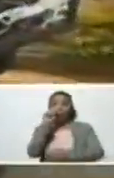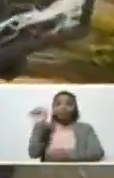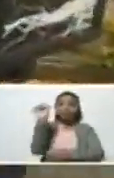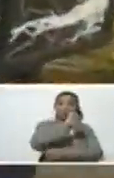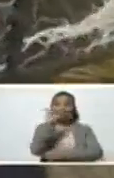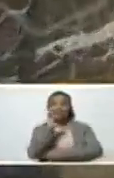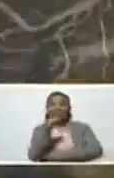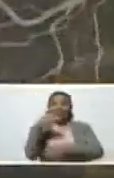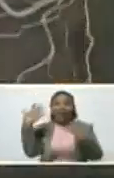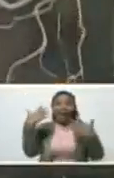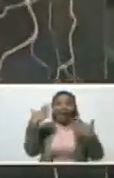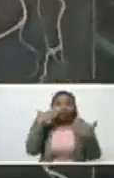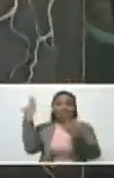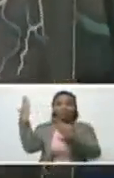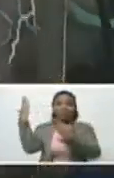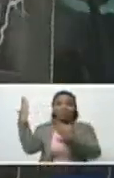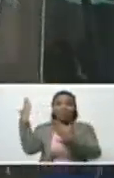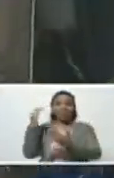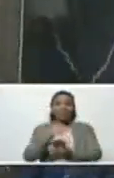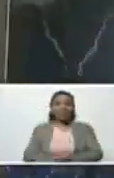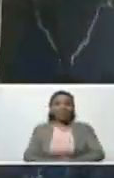¡Ajá!